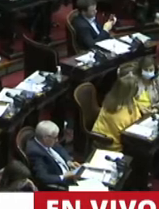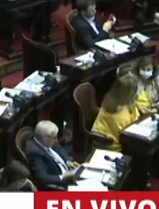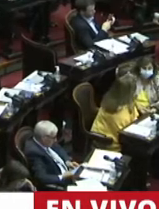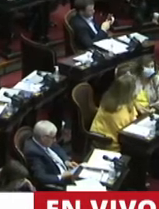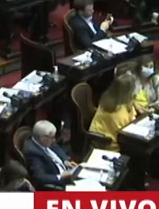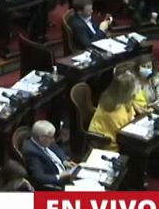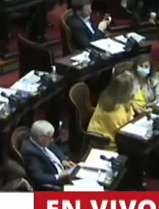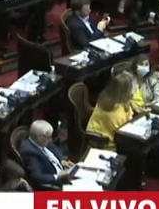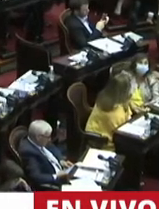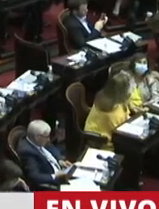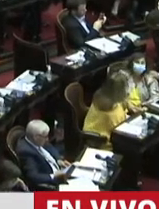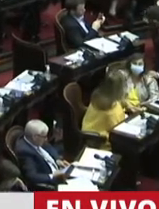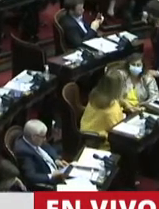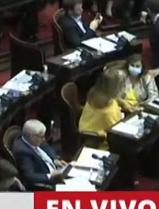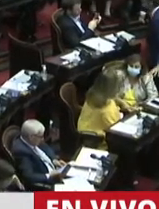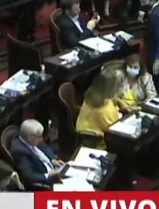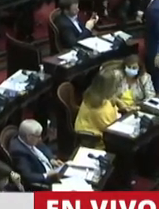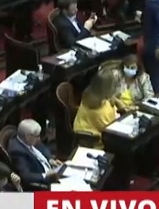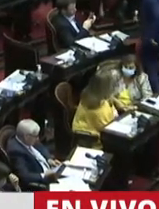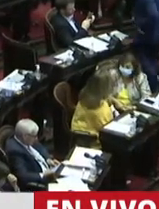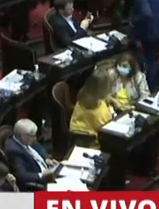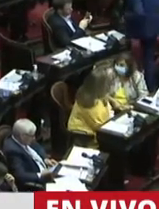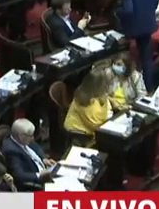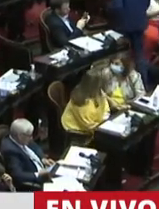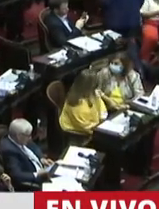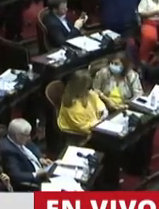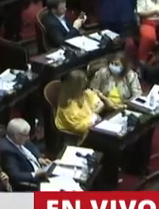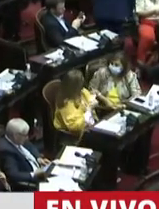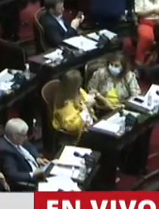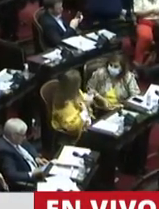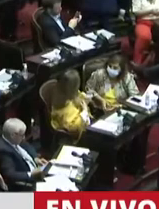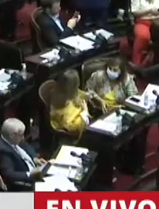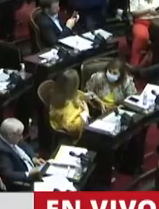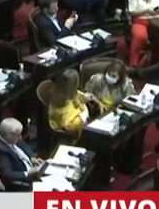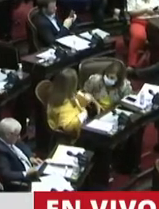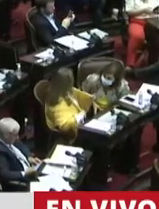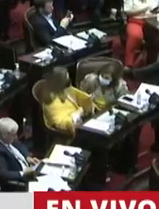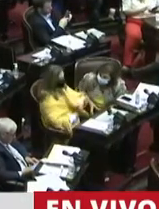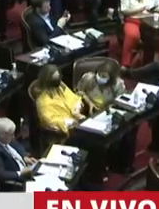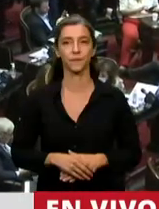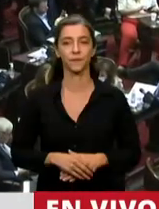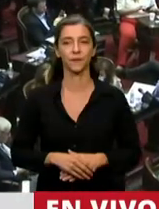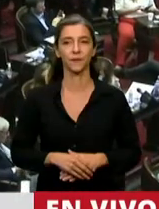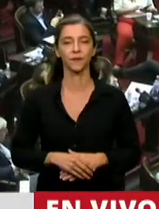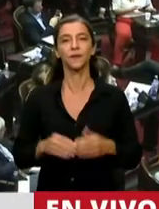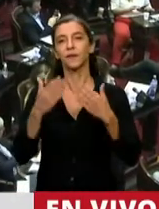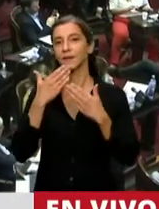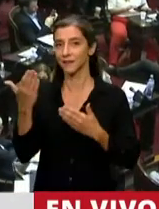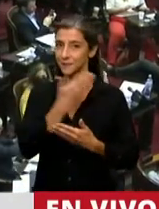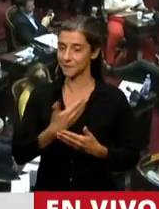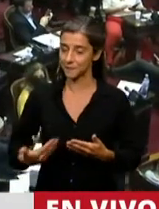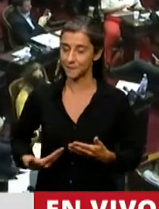Gracias, señor presidente. Una de las mejores maneras de otorgar valor a la actividad económica es desde